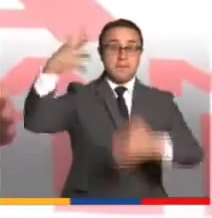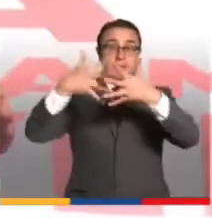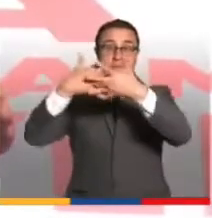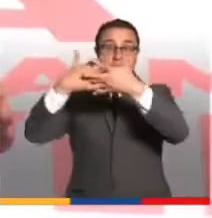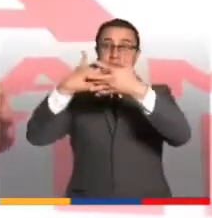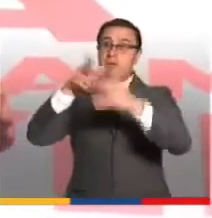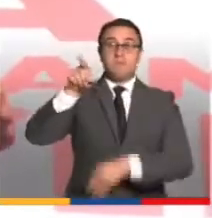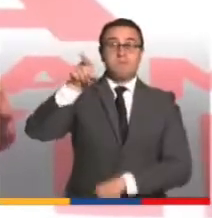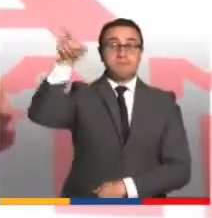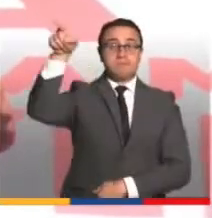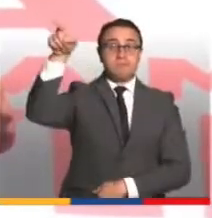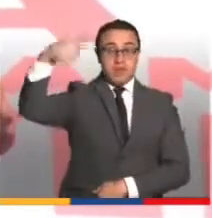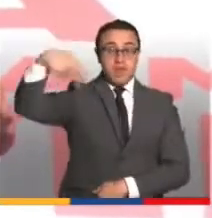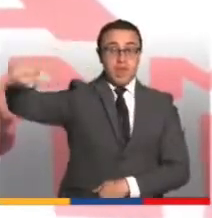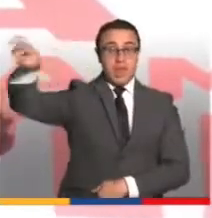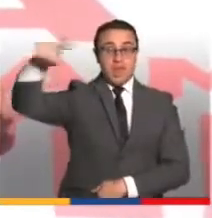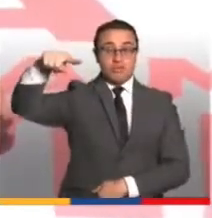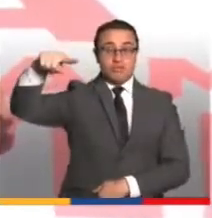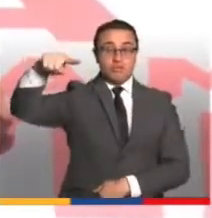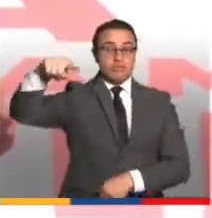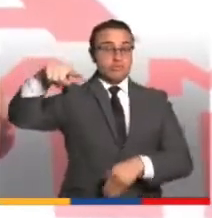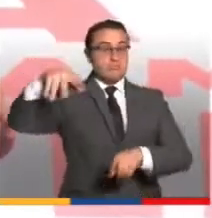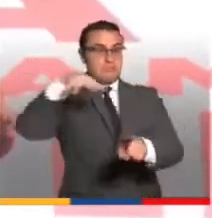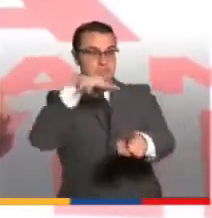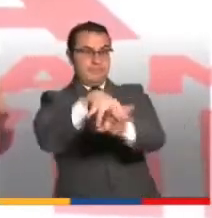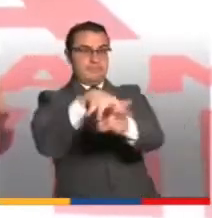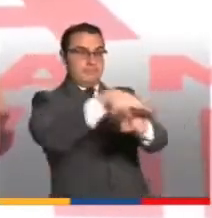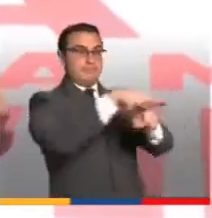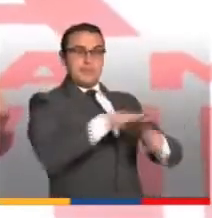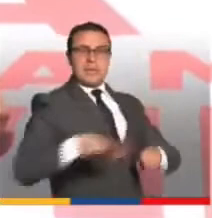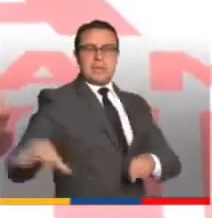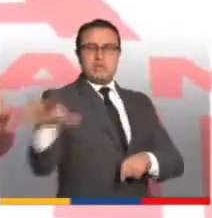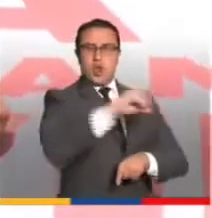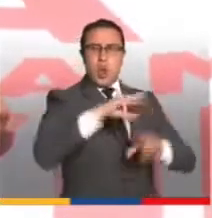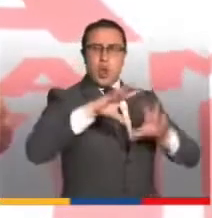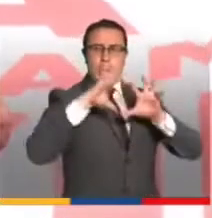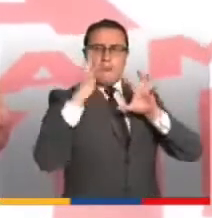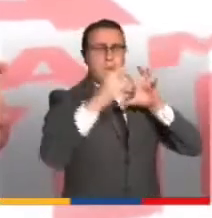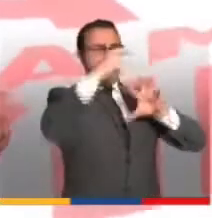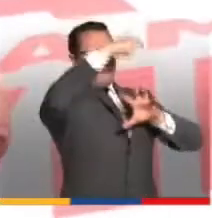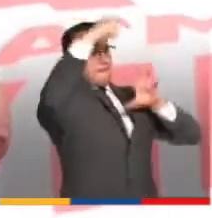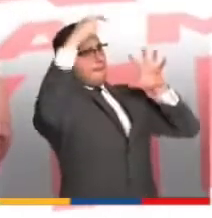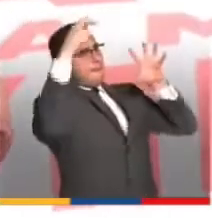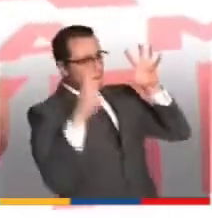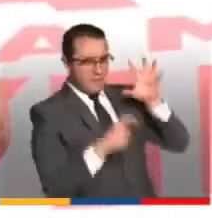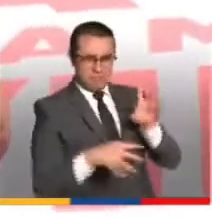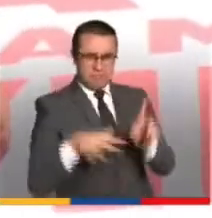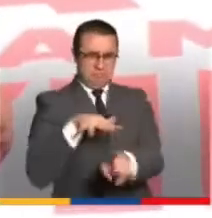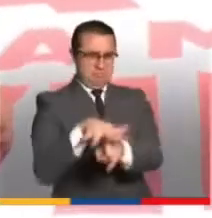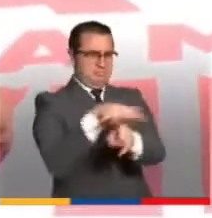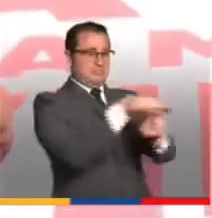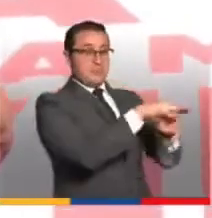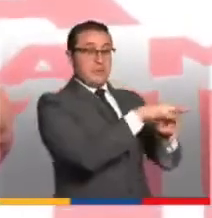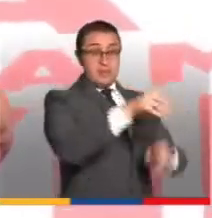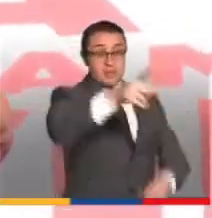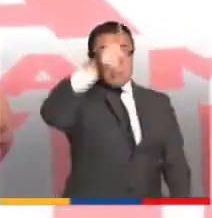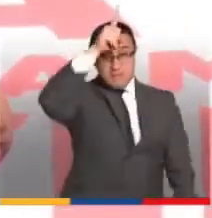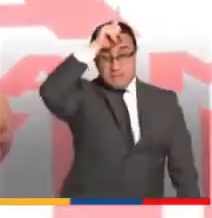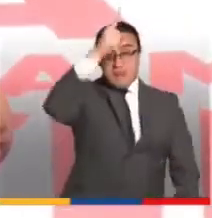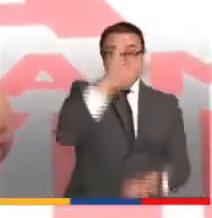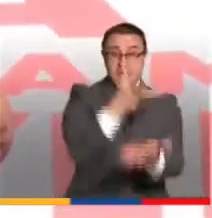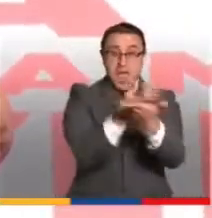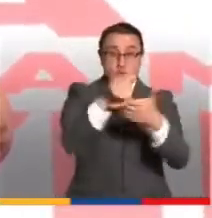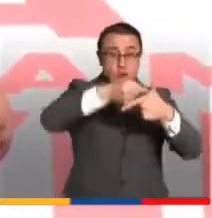prácticamente están arruinando todas las economías del mundo. Se ha destruido la economía alemana,